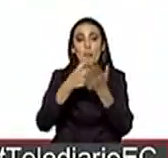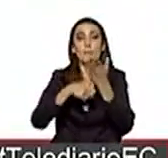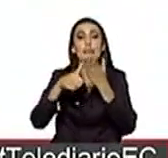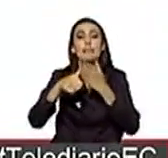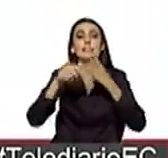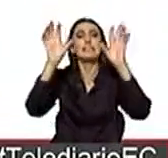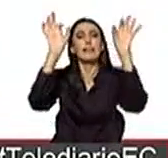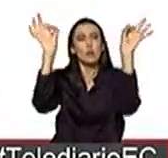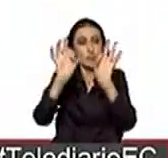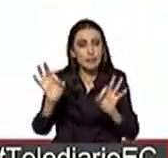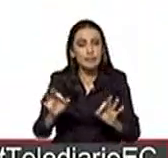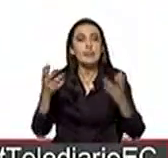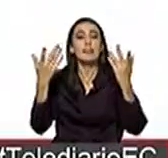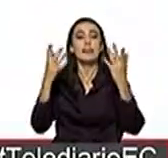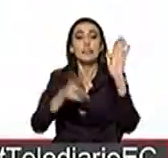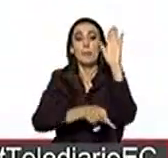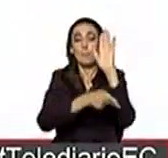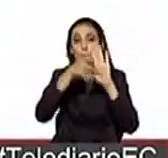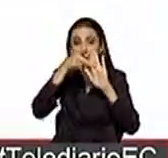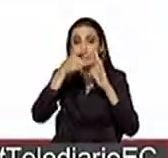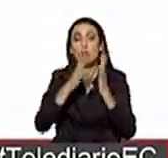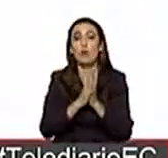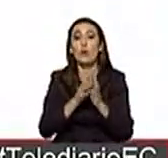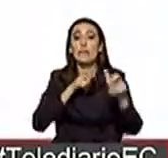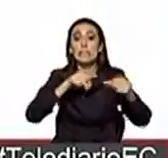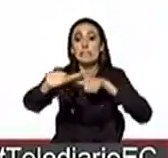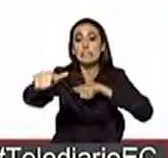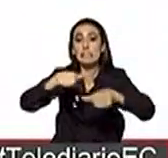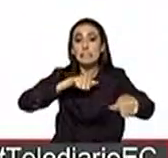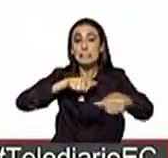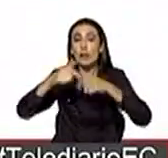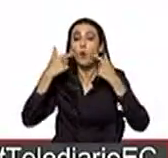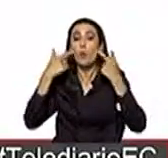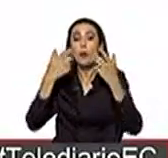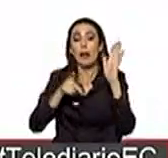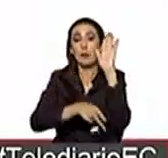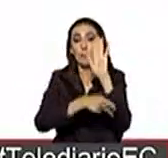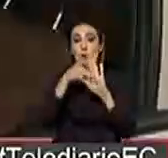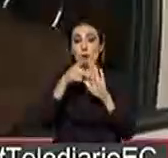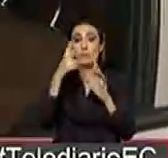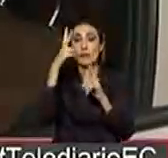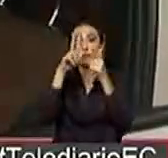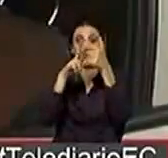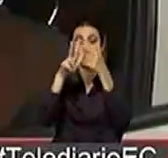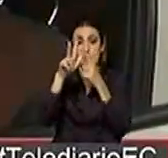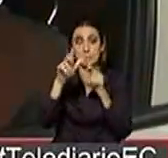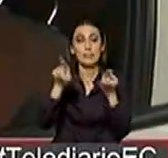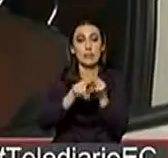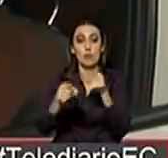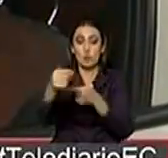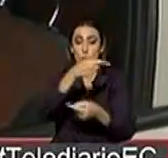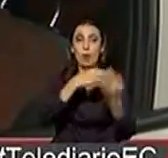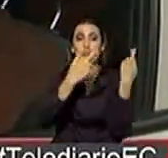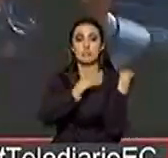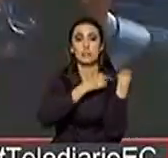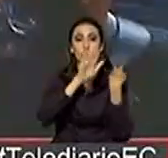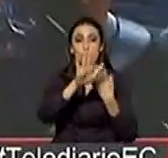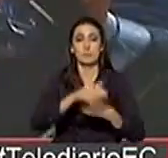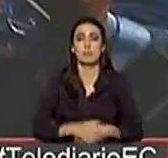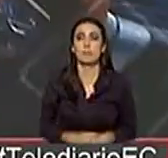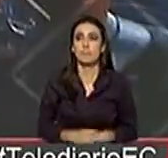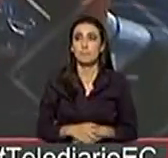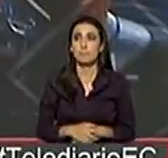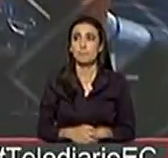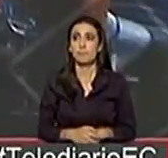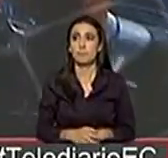no renovables petroecuador y la agencia de regulación y control hidrocarburífero olga velasco medios públicos